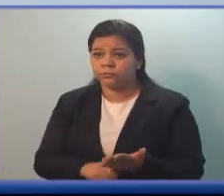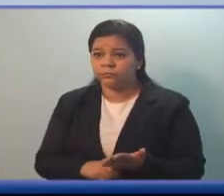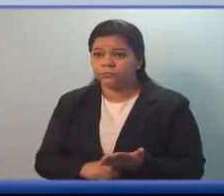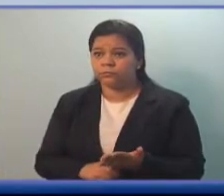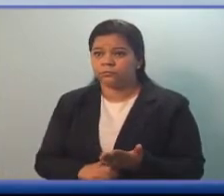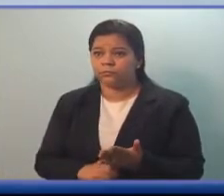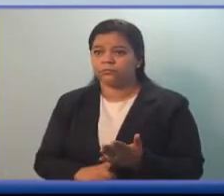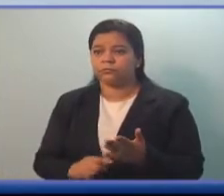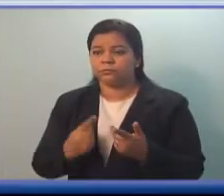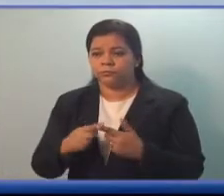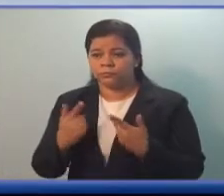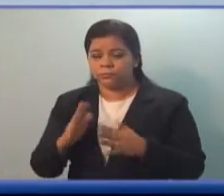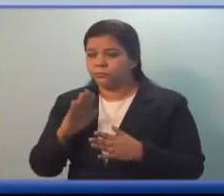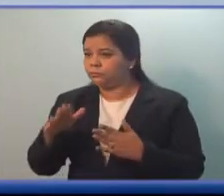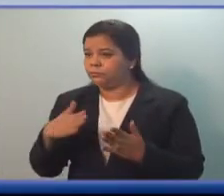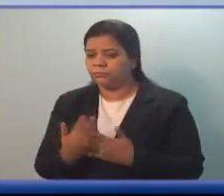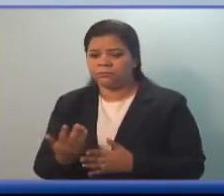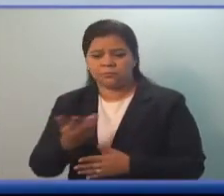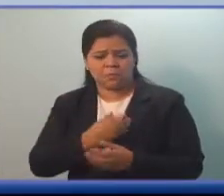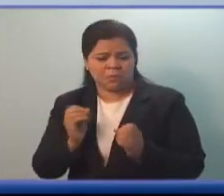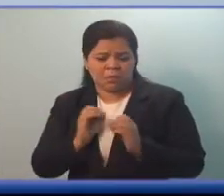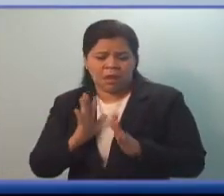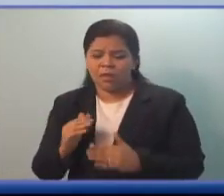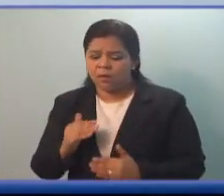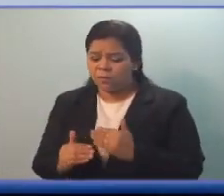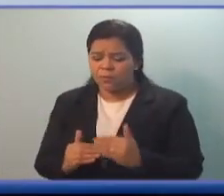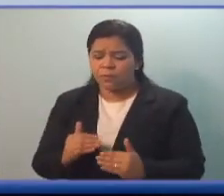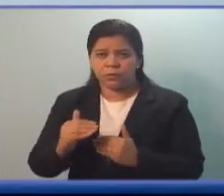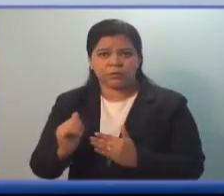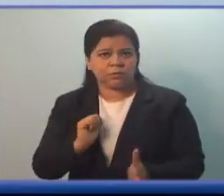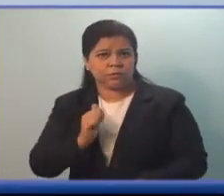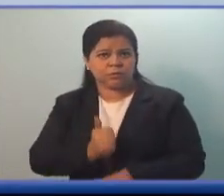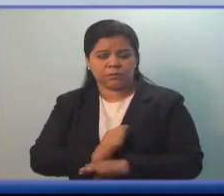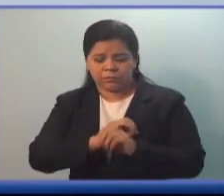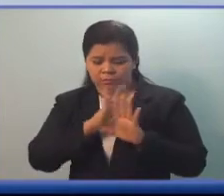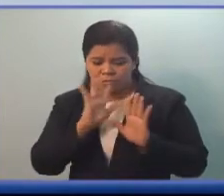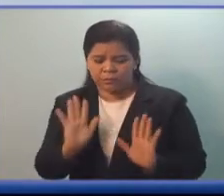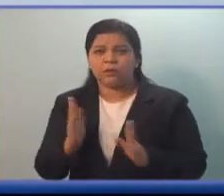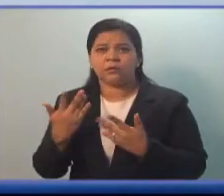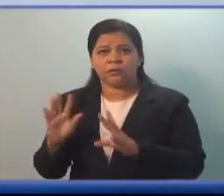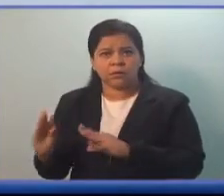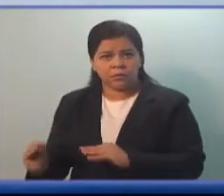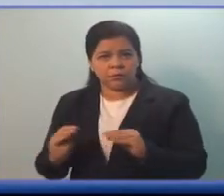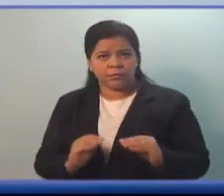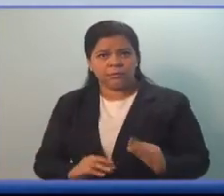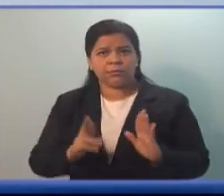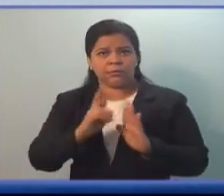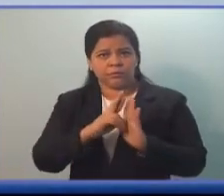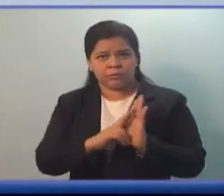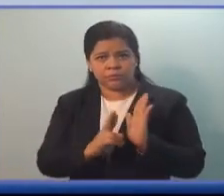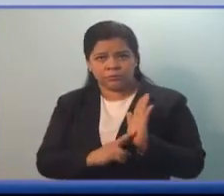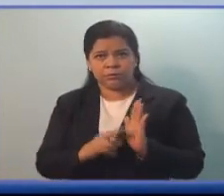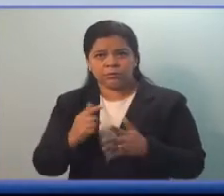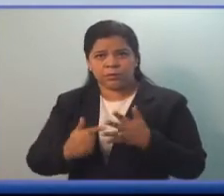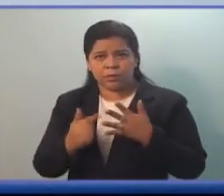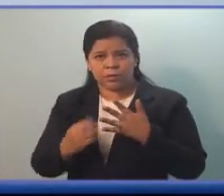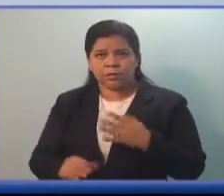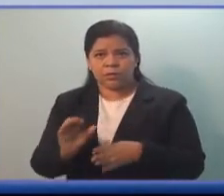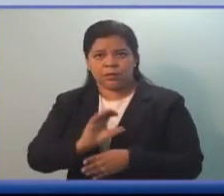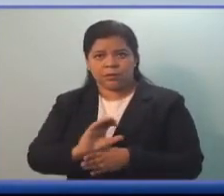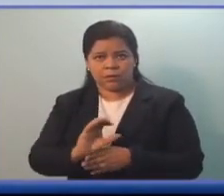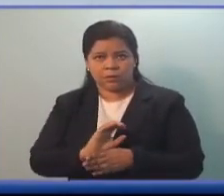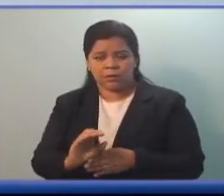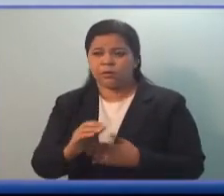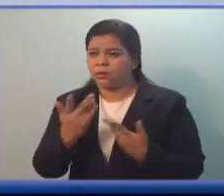Judicial, pero todavía no tenemos un procedimiento definido. Se aplican reglas de la ley de la carrera que no están